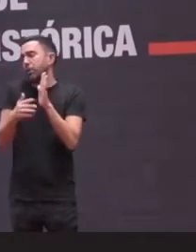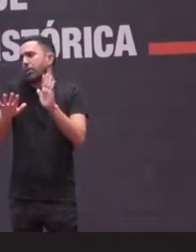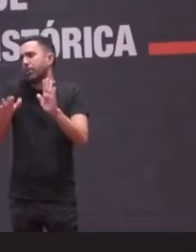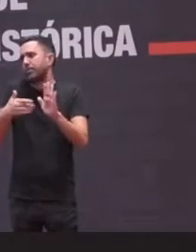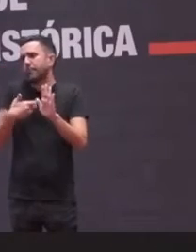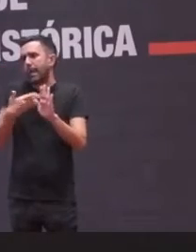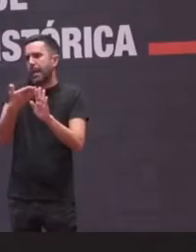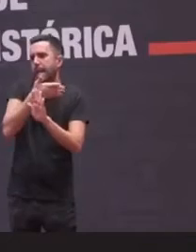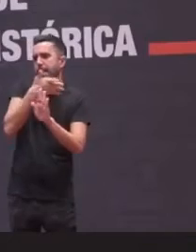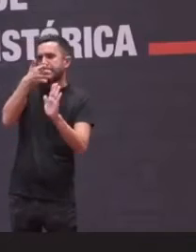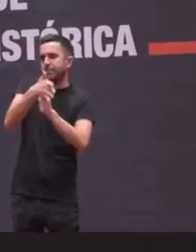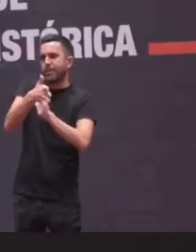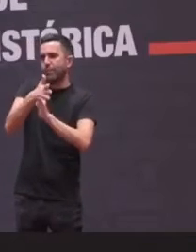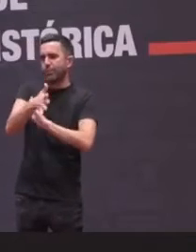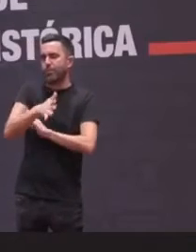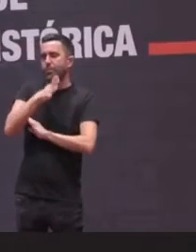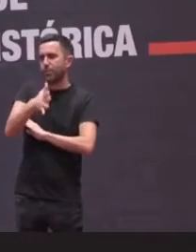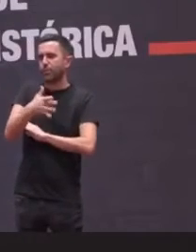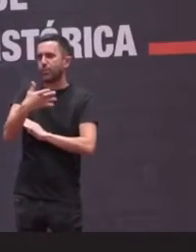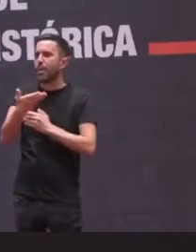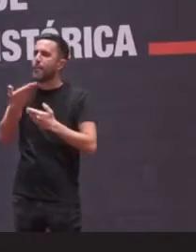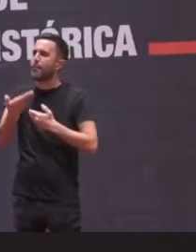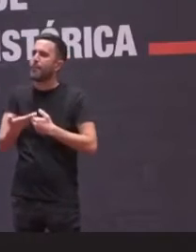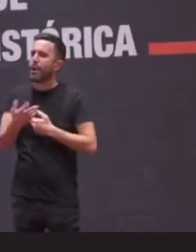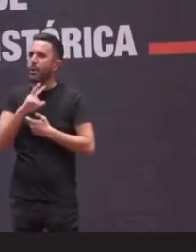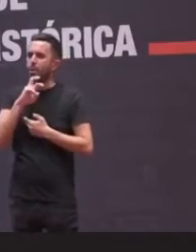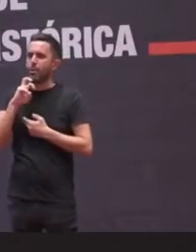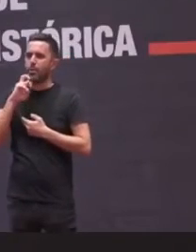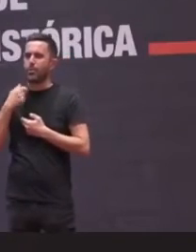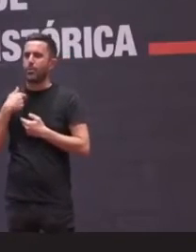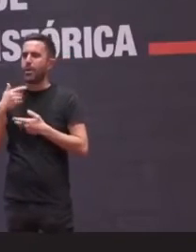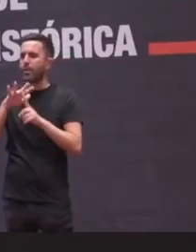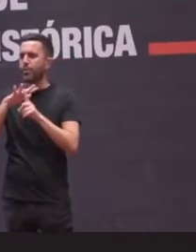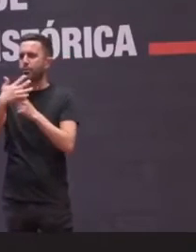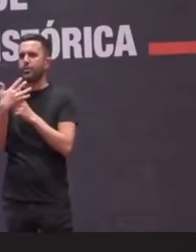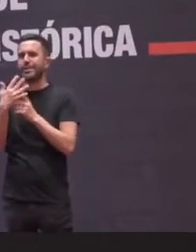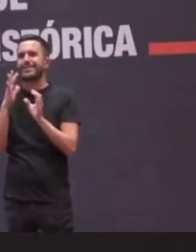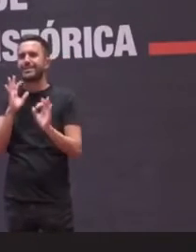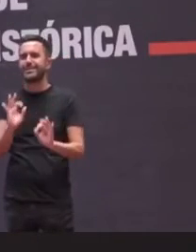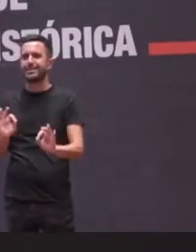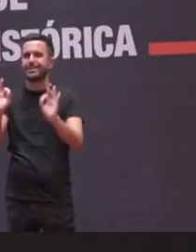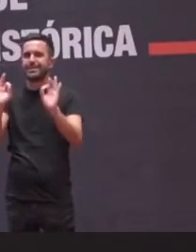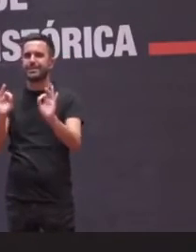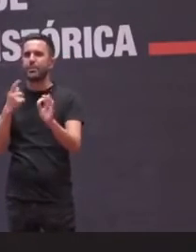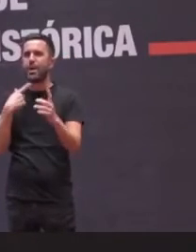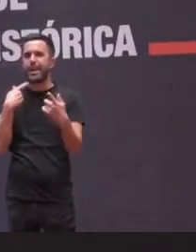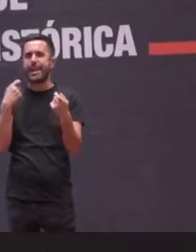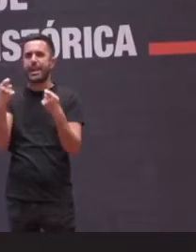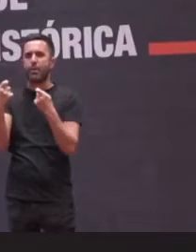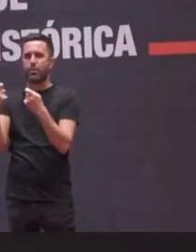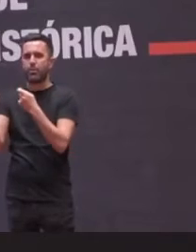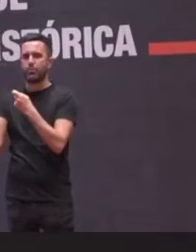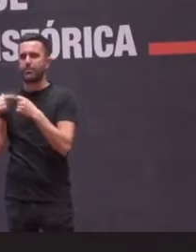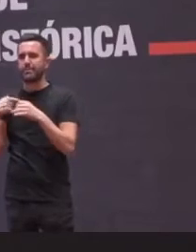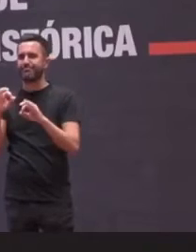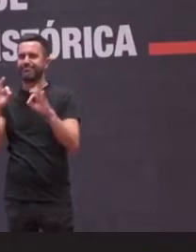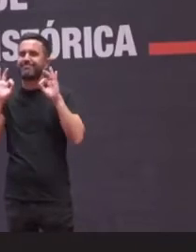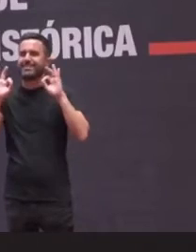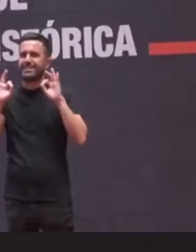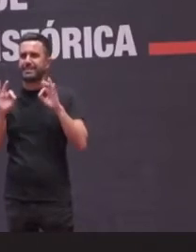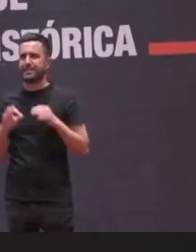se poña en valor que houve un contexto singular que determinou uns negocios moi singulares.